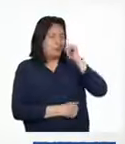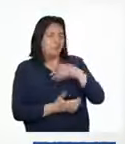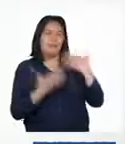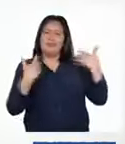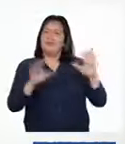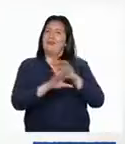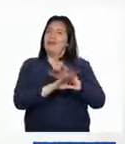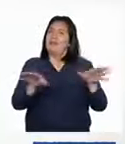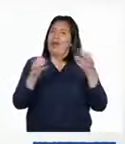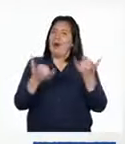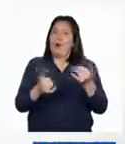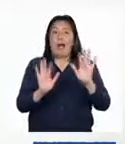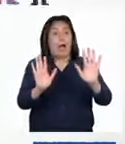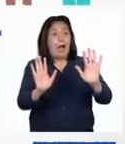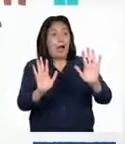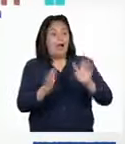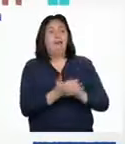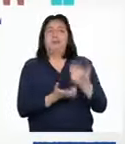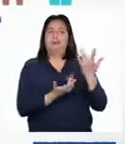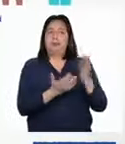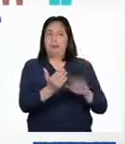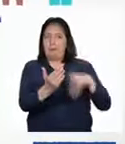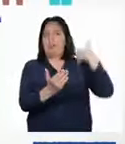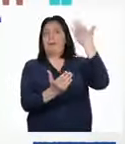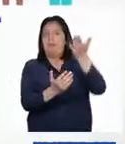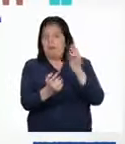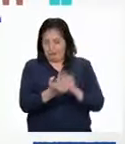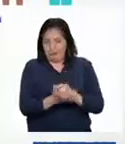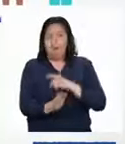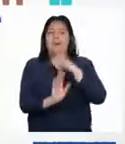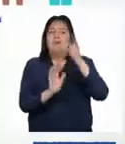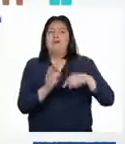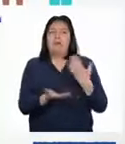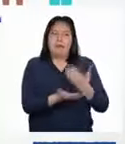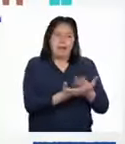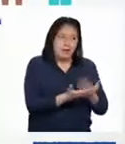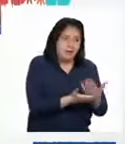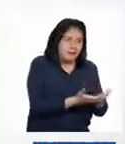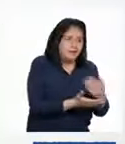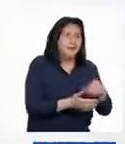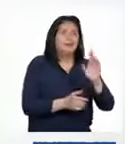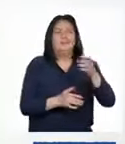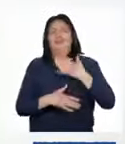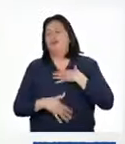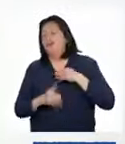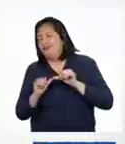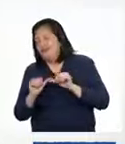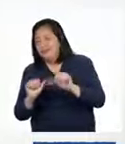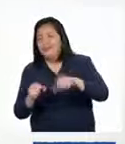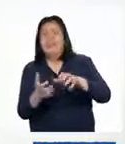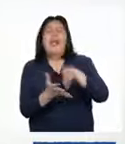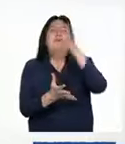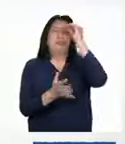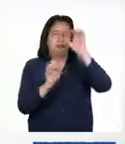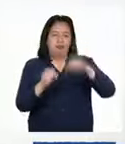chicos, hemos terminado por hoy, pero los espero en el próximo programa para experimentar, seguir divirtiéndonos y